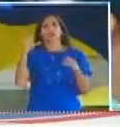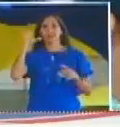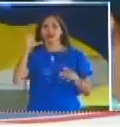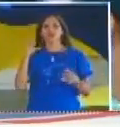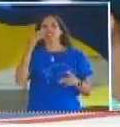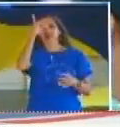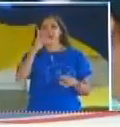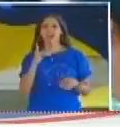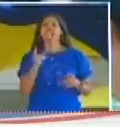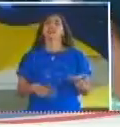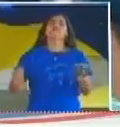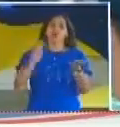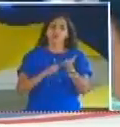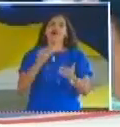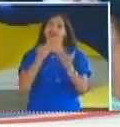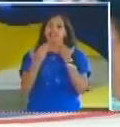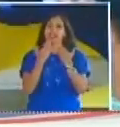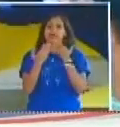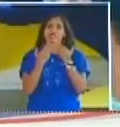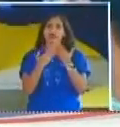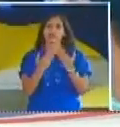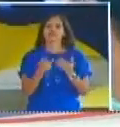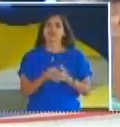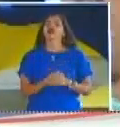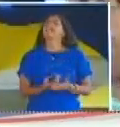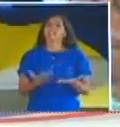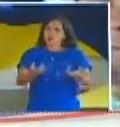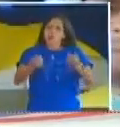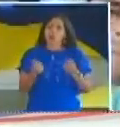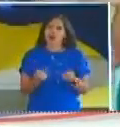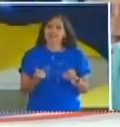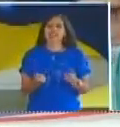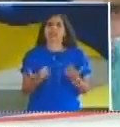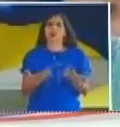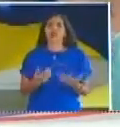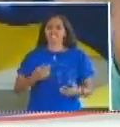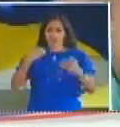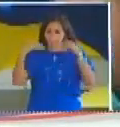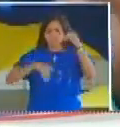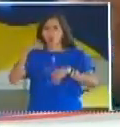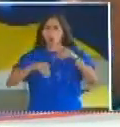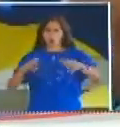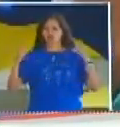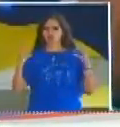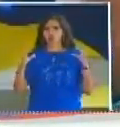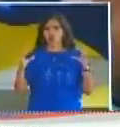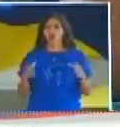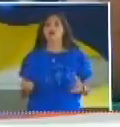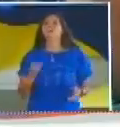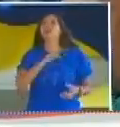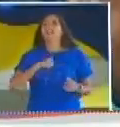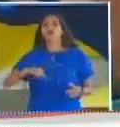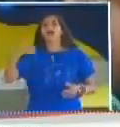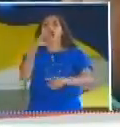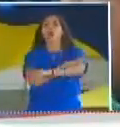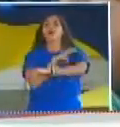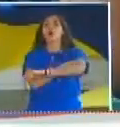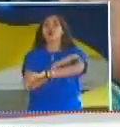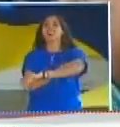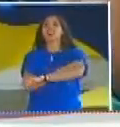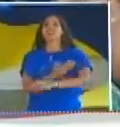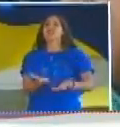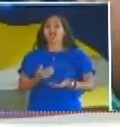discapacidad, le volvemos a dar las gracias. Y cuente con ese arsenal de votos, porque lo que le vamos a dar a la derecha es